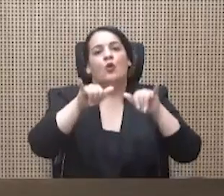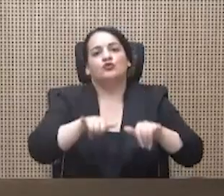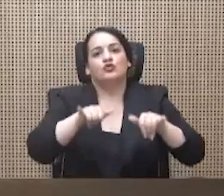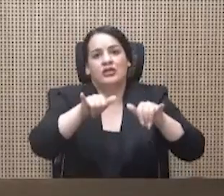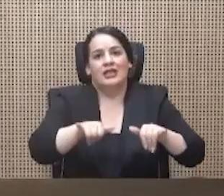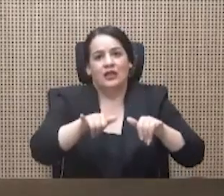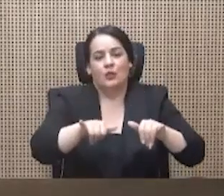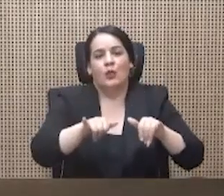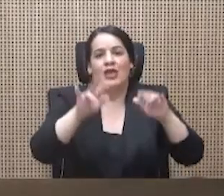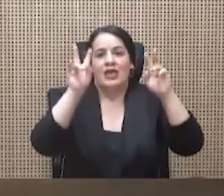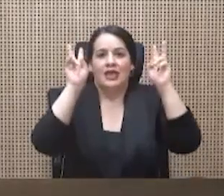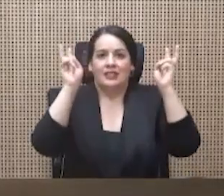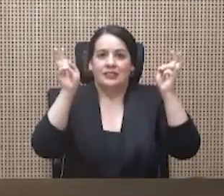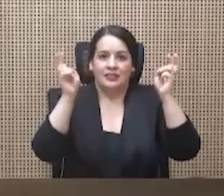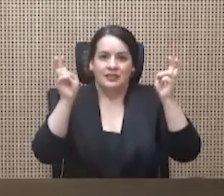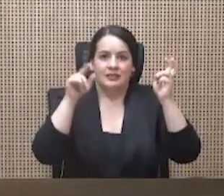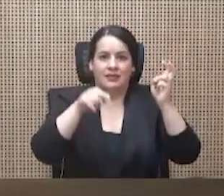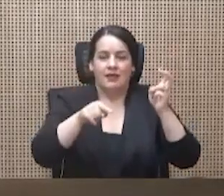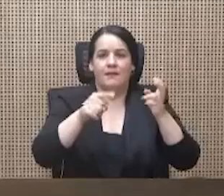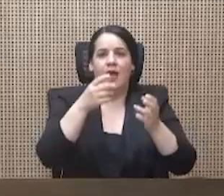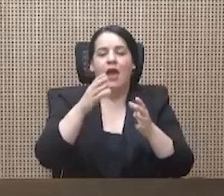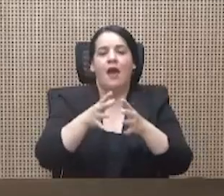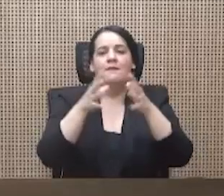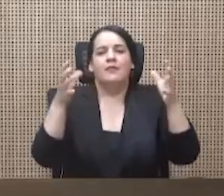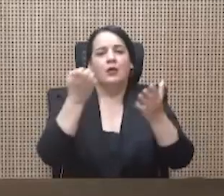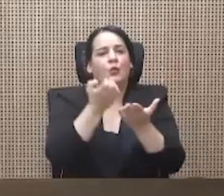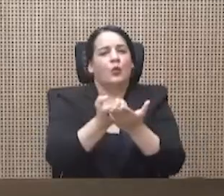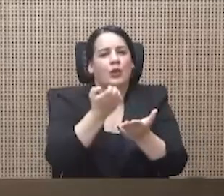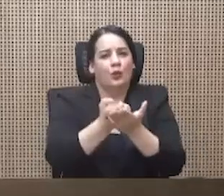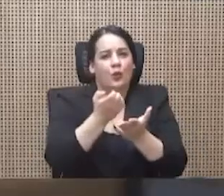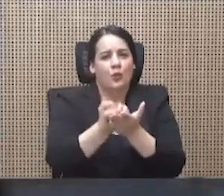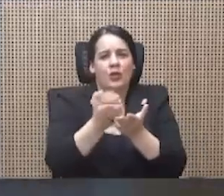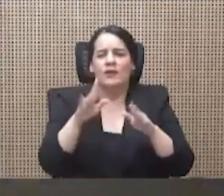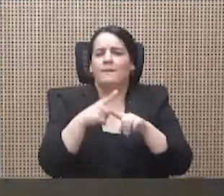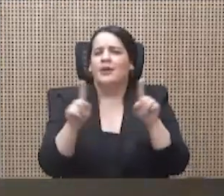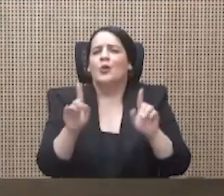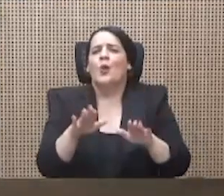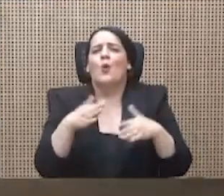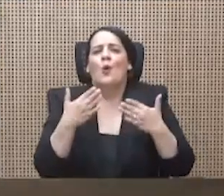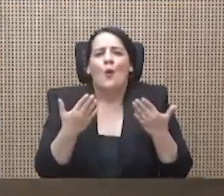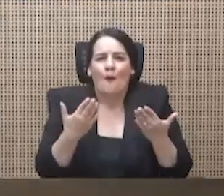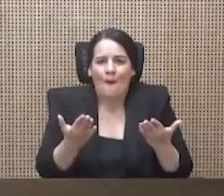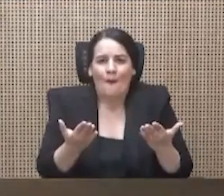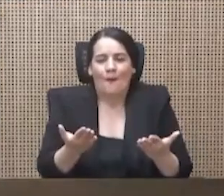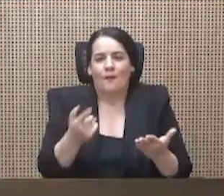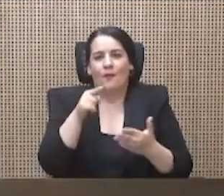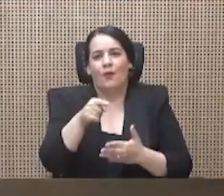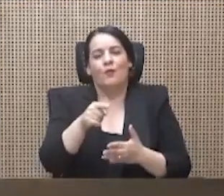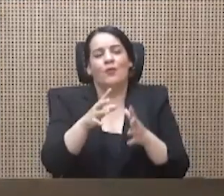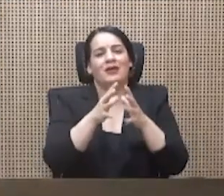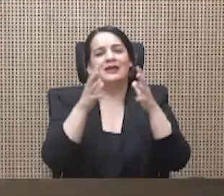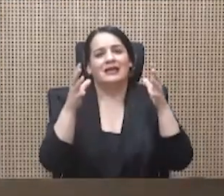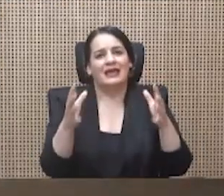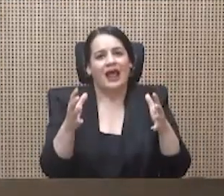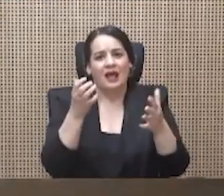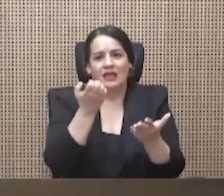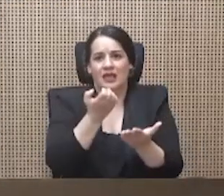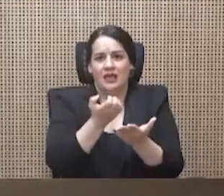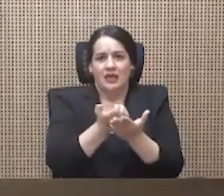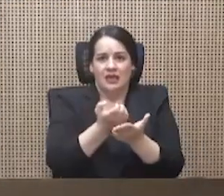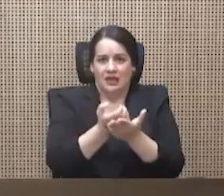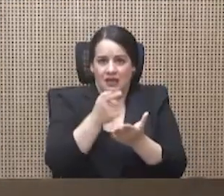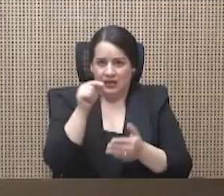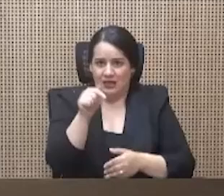términos macroeconómicos. Pero ¿a qué costo? ¿A qué costo ha sido este gran incremento? En